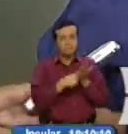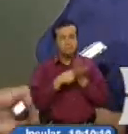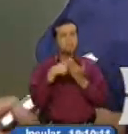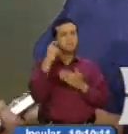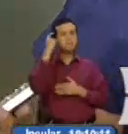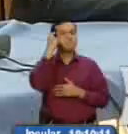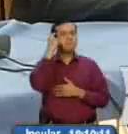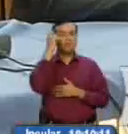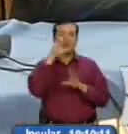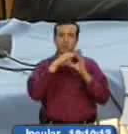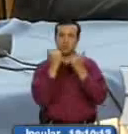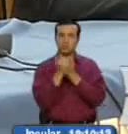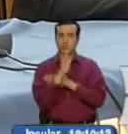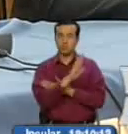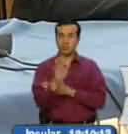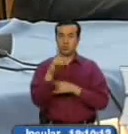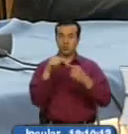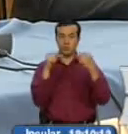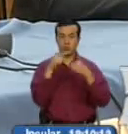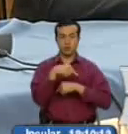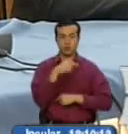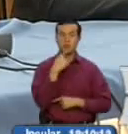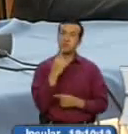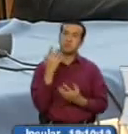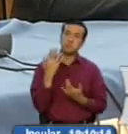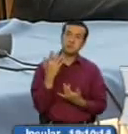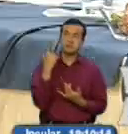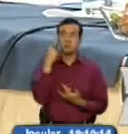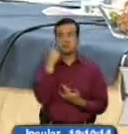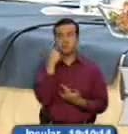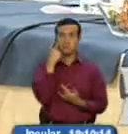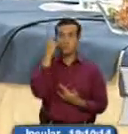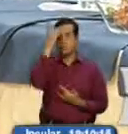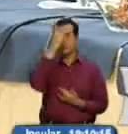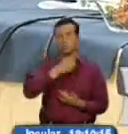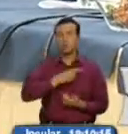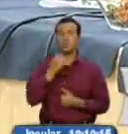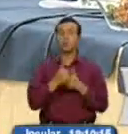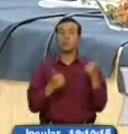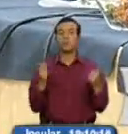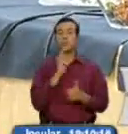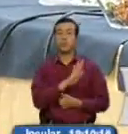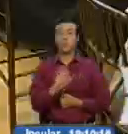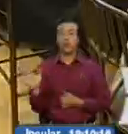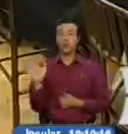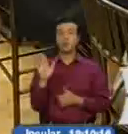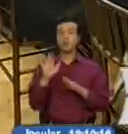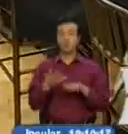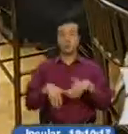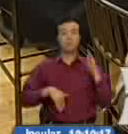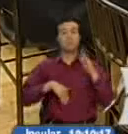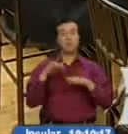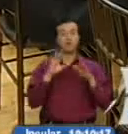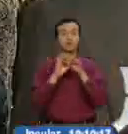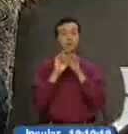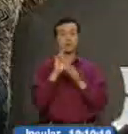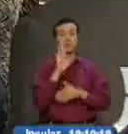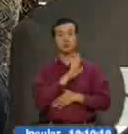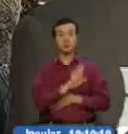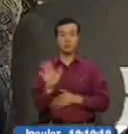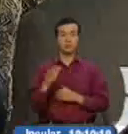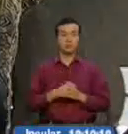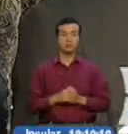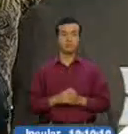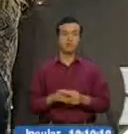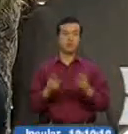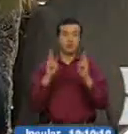posición de la comisión. Mientras que la oposición se mantiene a la expectativa por saber qué decisión tomará la sala en donde existe mayoría oficialista.